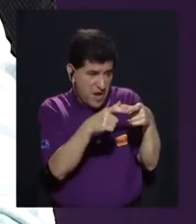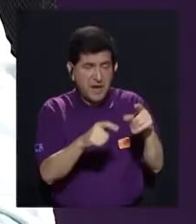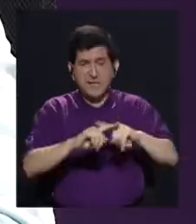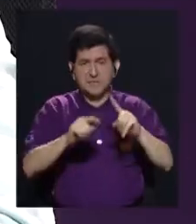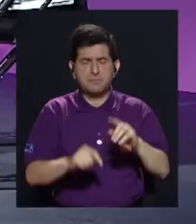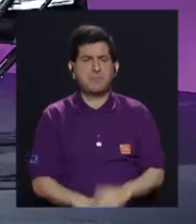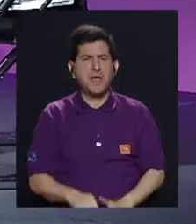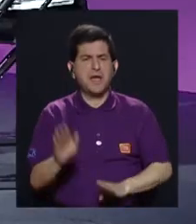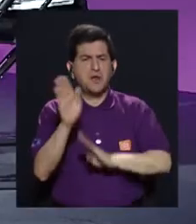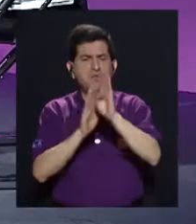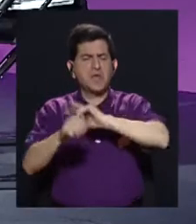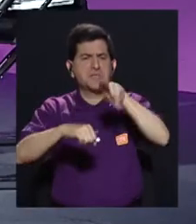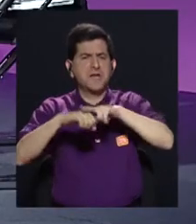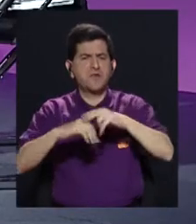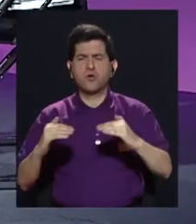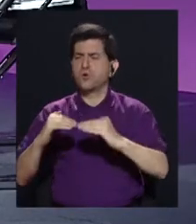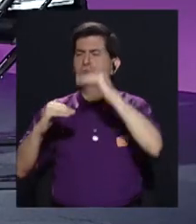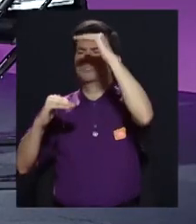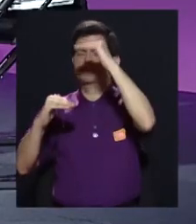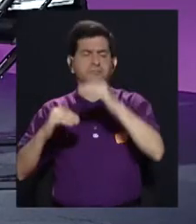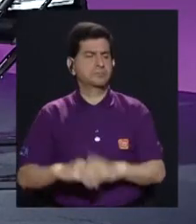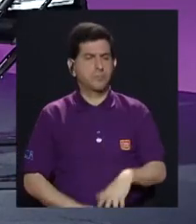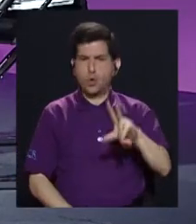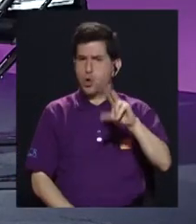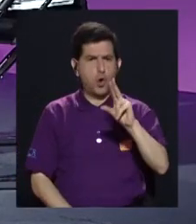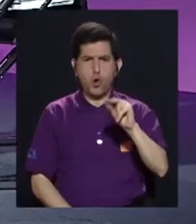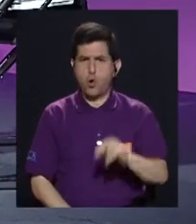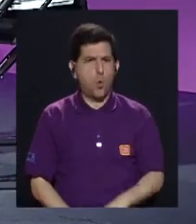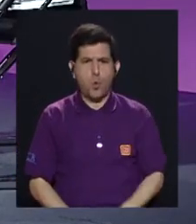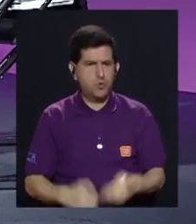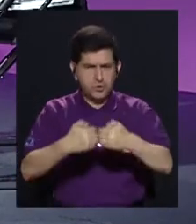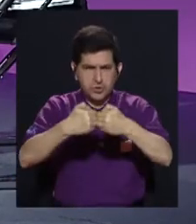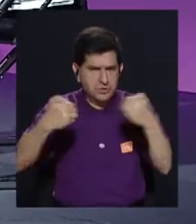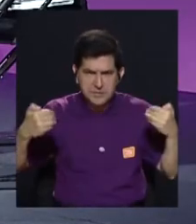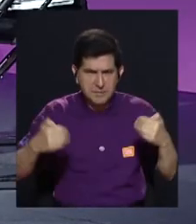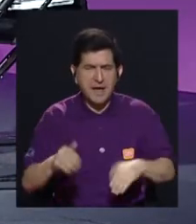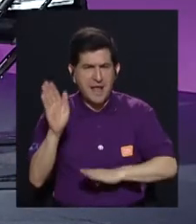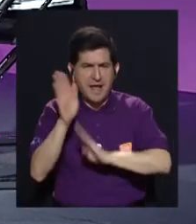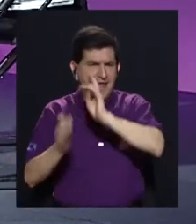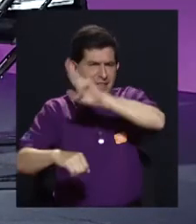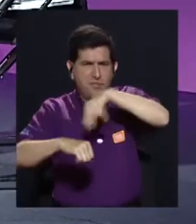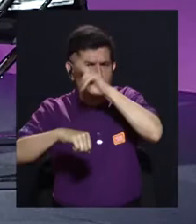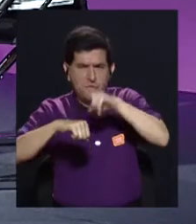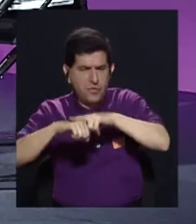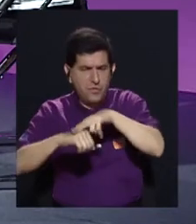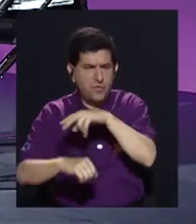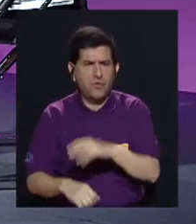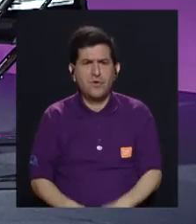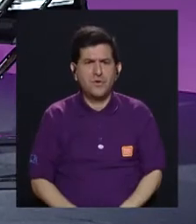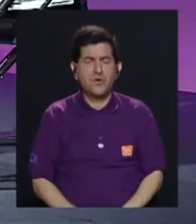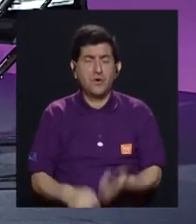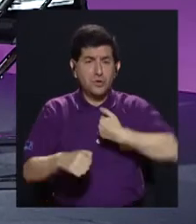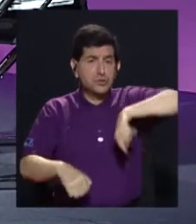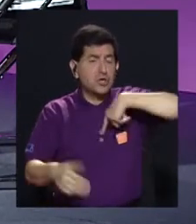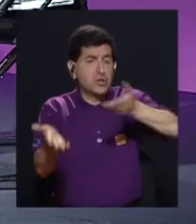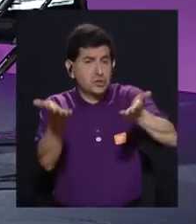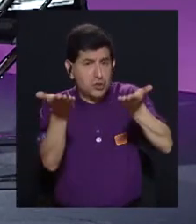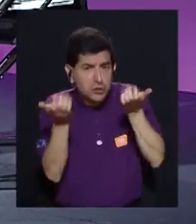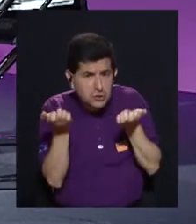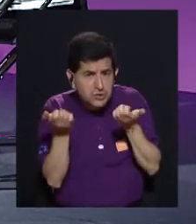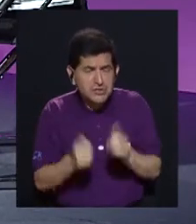están los temas del desarrollo nacional verdad no no no hay temas de desarrollo nacional y si no y si queremos